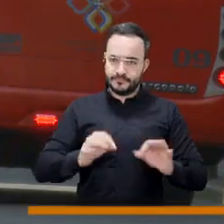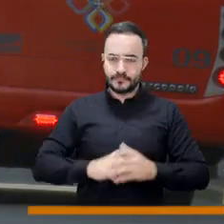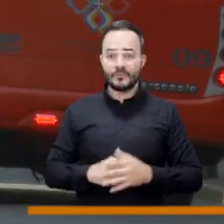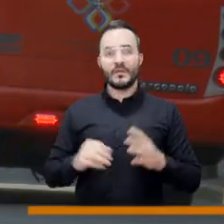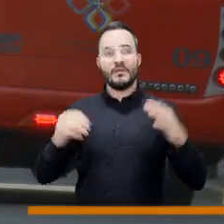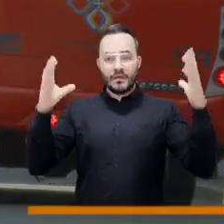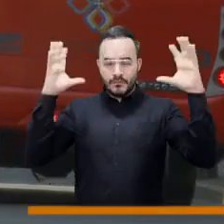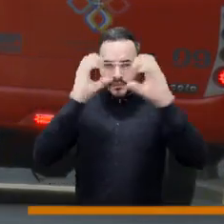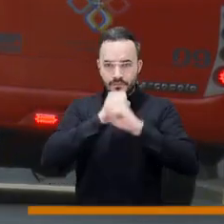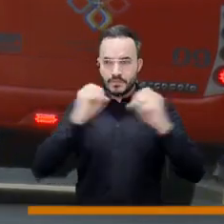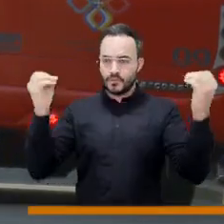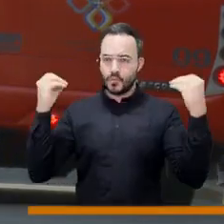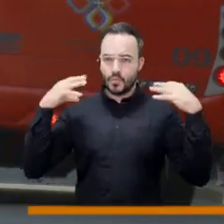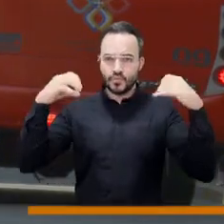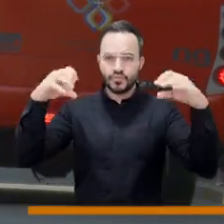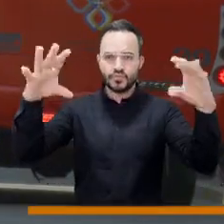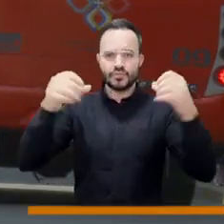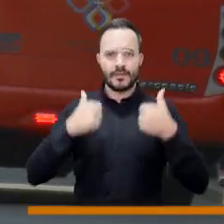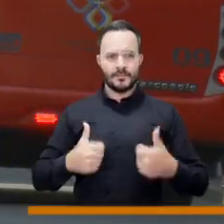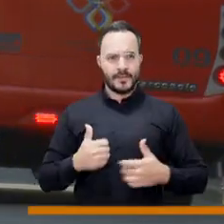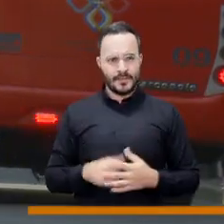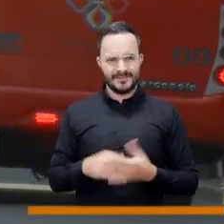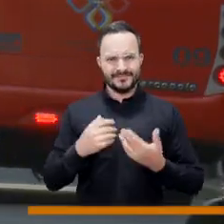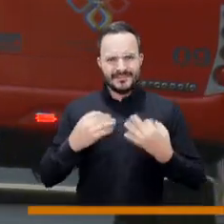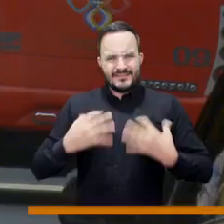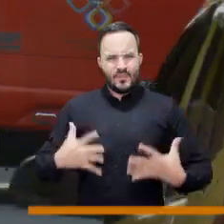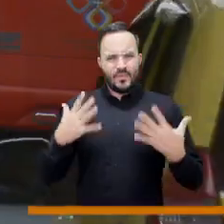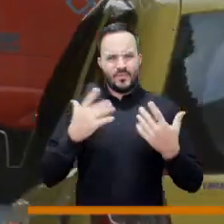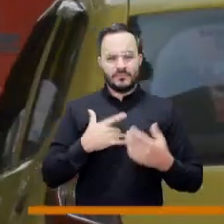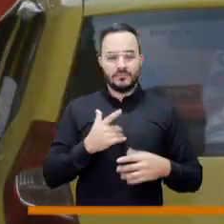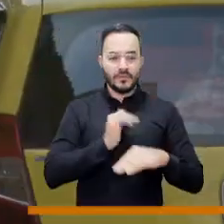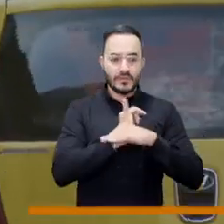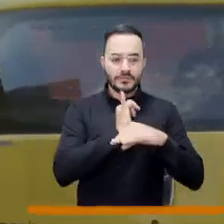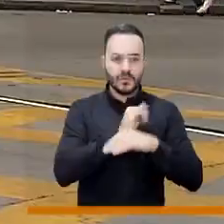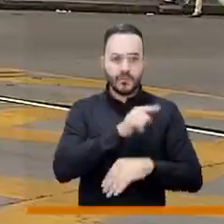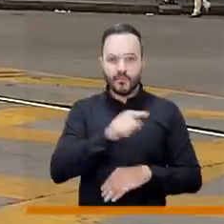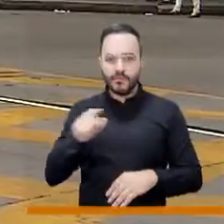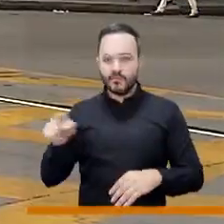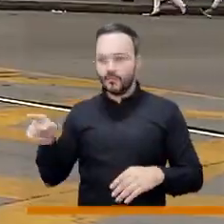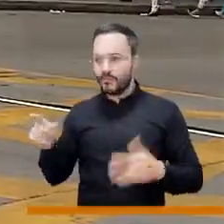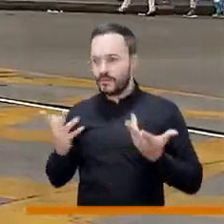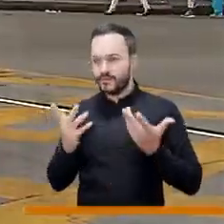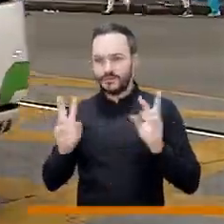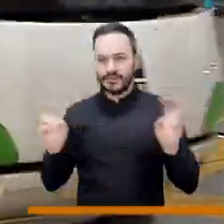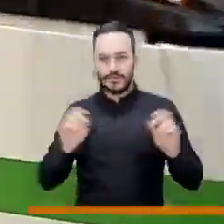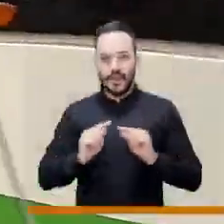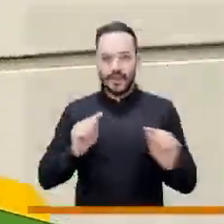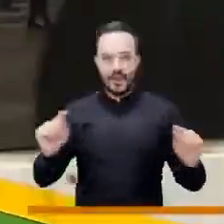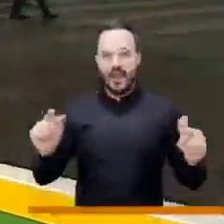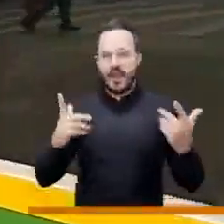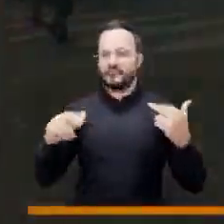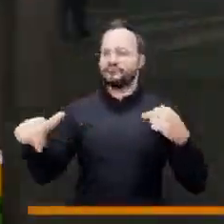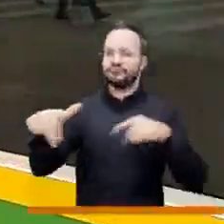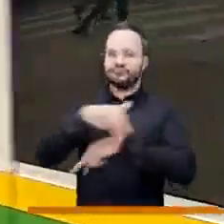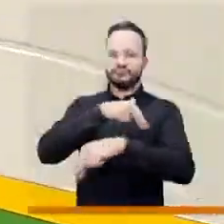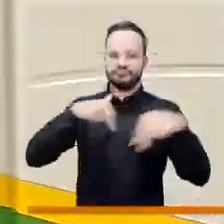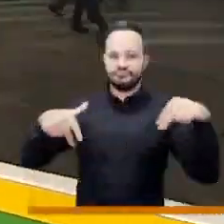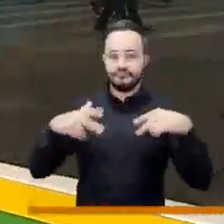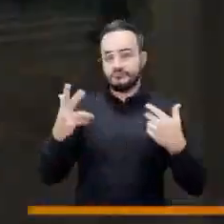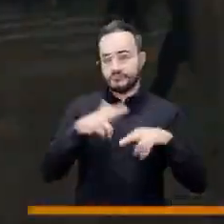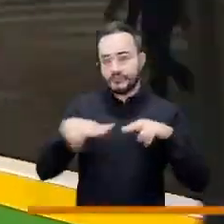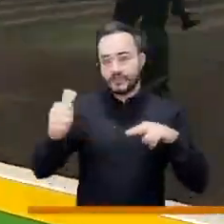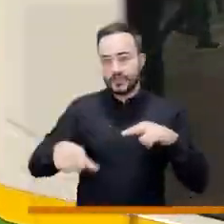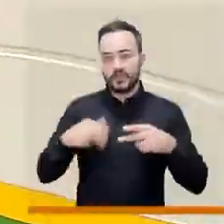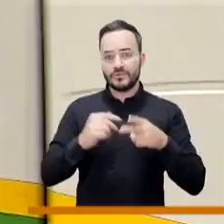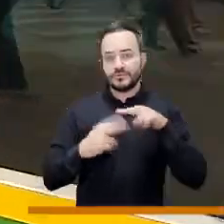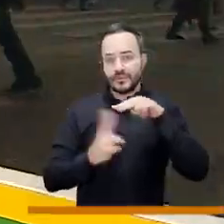además que en la noche tenga buena iluminación, que se generen corredores seguros entre las instituciones educativas y los medios de transporte como el